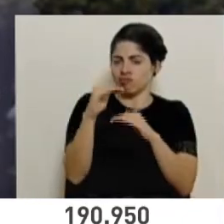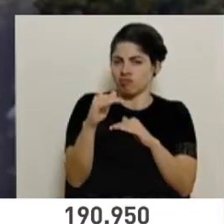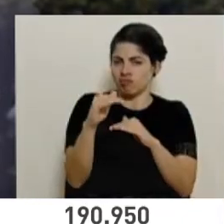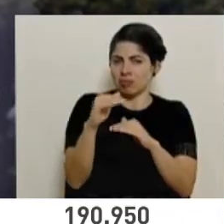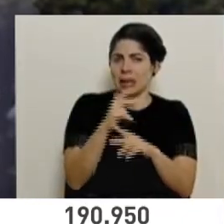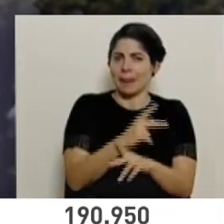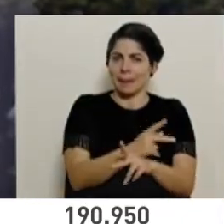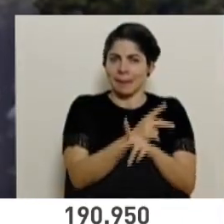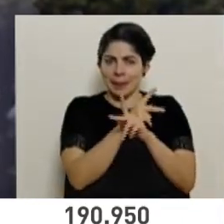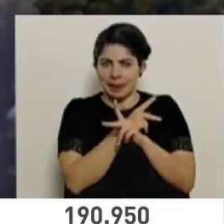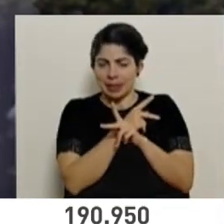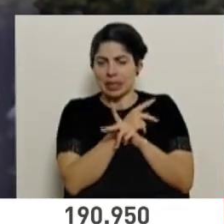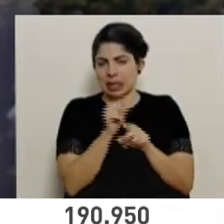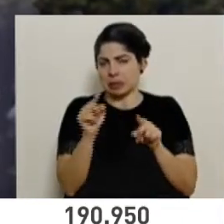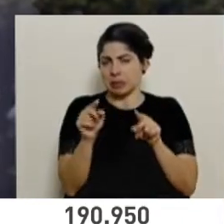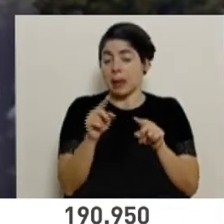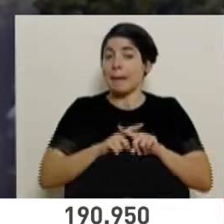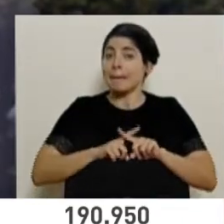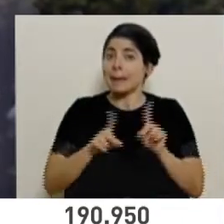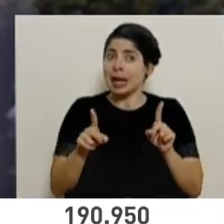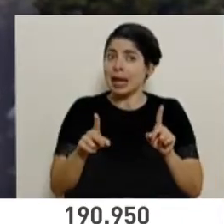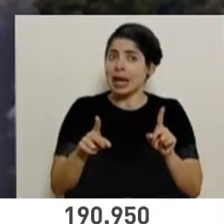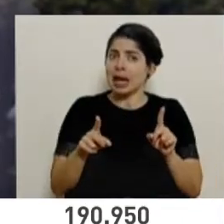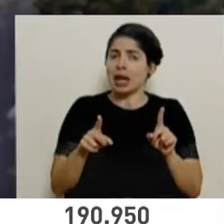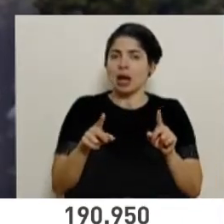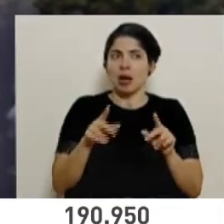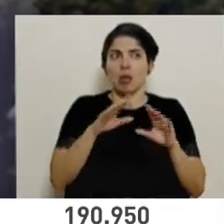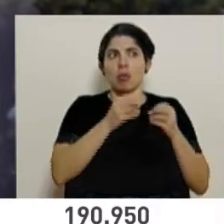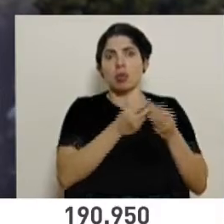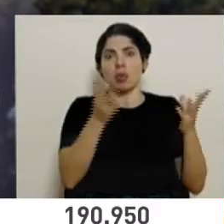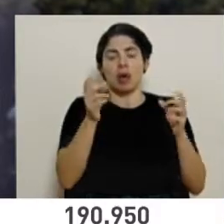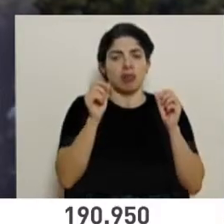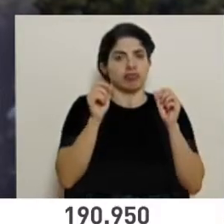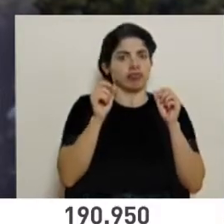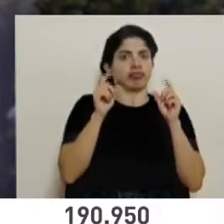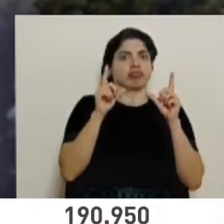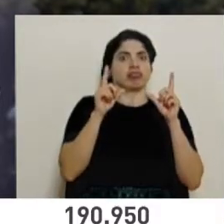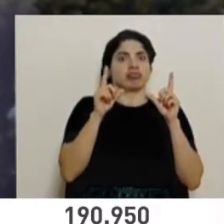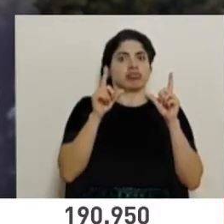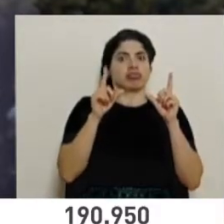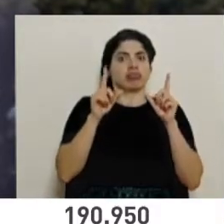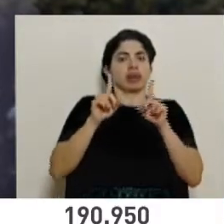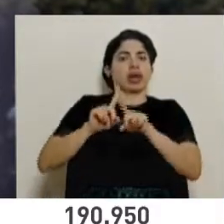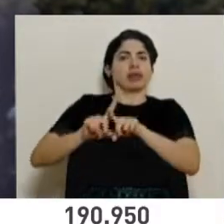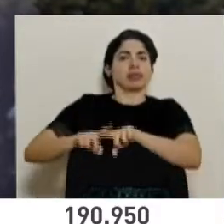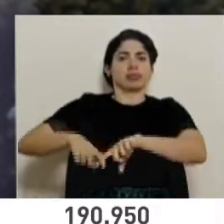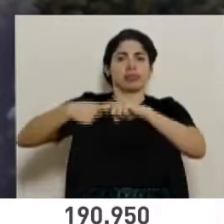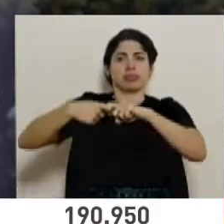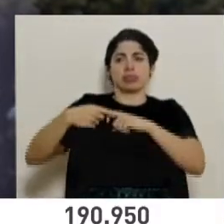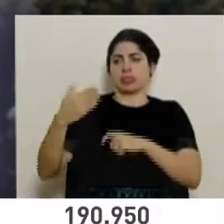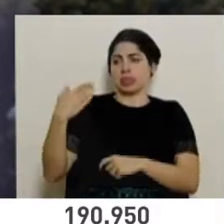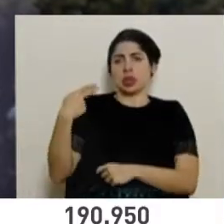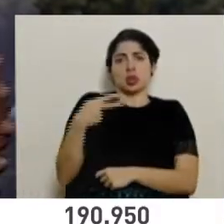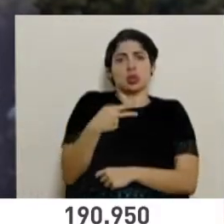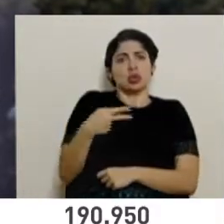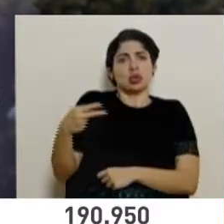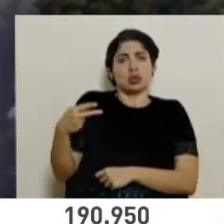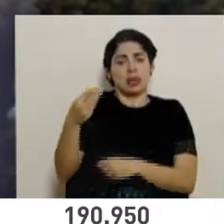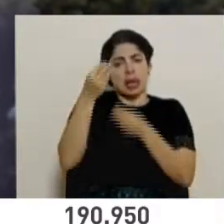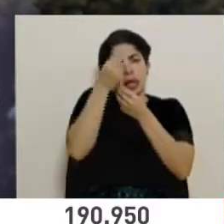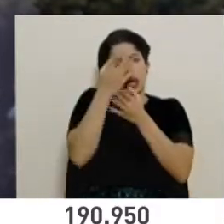las prevenciones, pero sorprendió bastante a la opinión pública la suspensión, la pausa que se dio en estas últimas 2 semanas, se